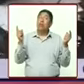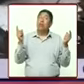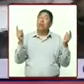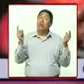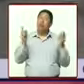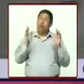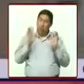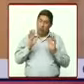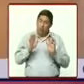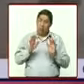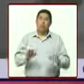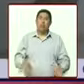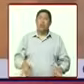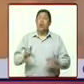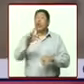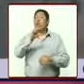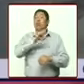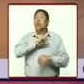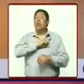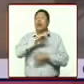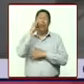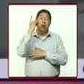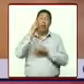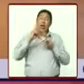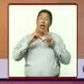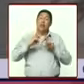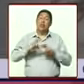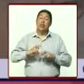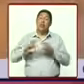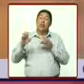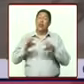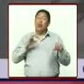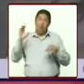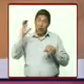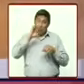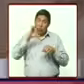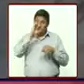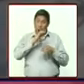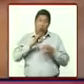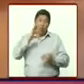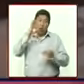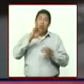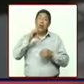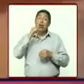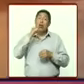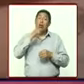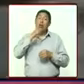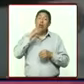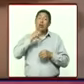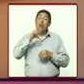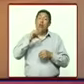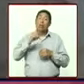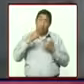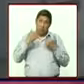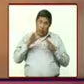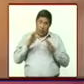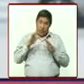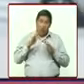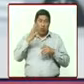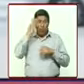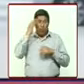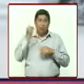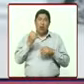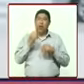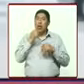La mamá, la hija y... Bueno, no. La policía boliviana analiza realizar la búsqueda a través de afiches de la víctima de este caso, pues debido hasta